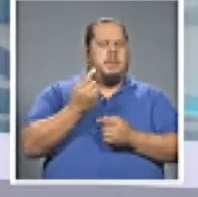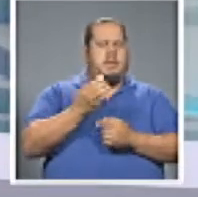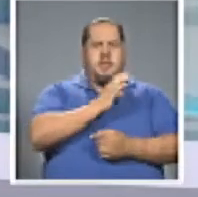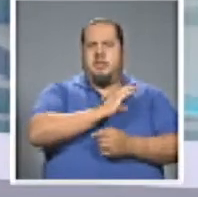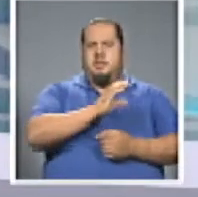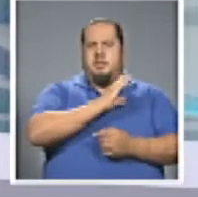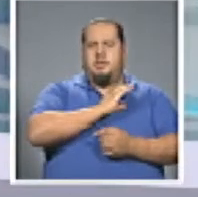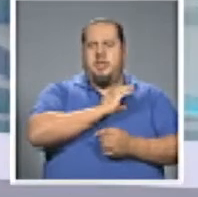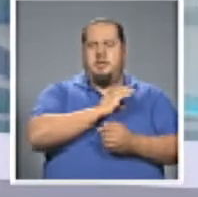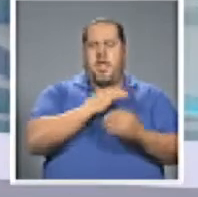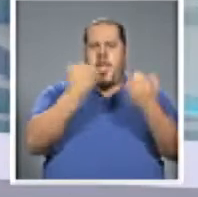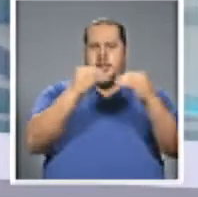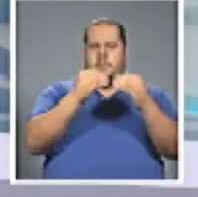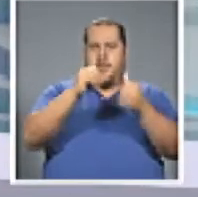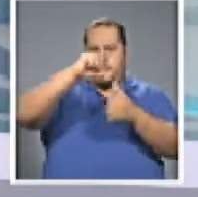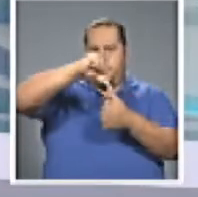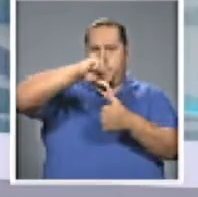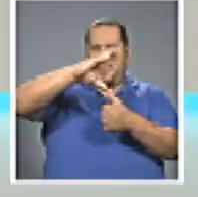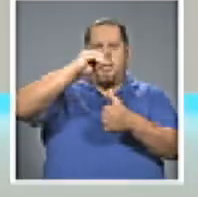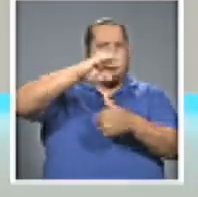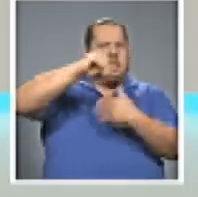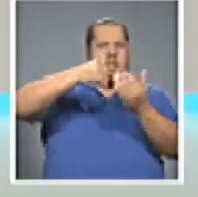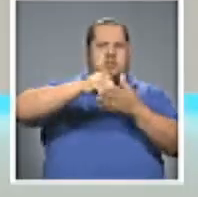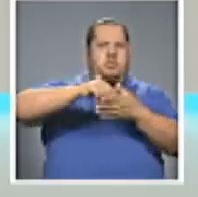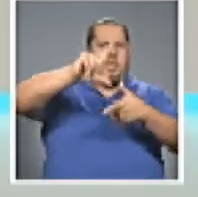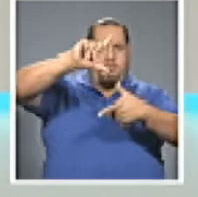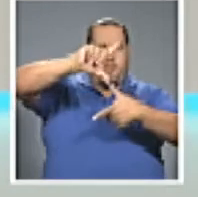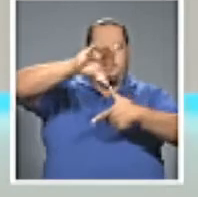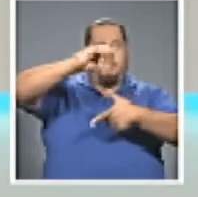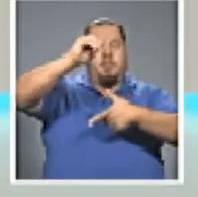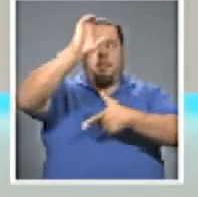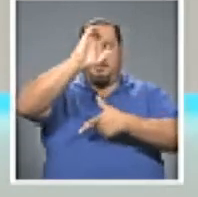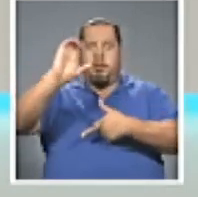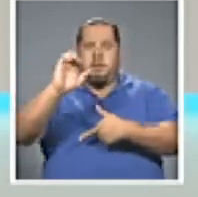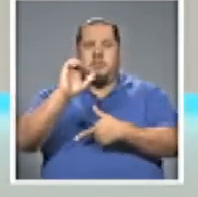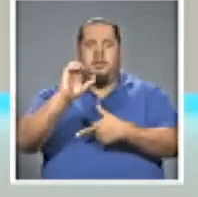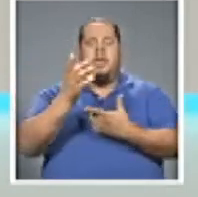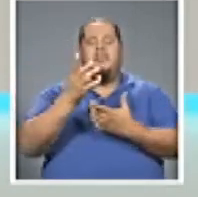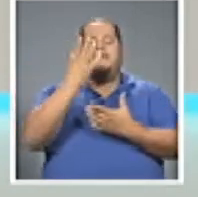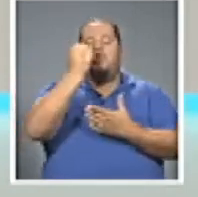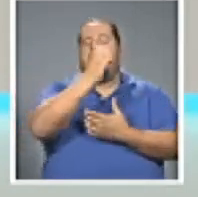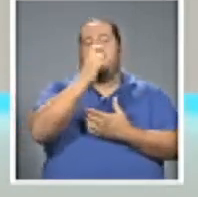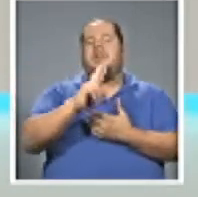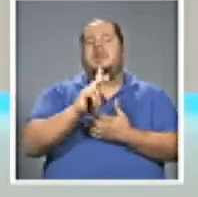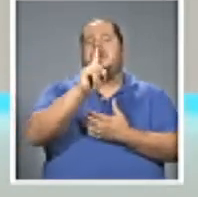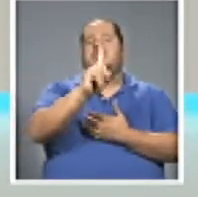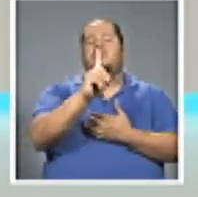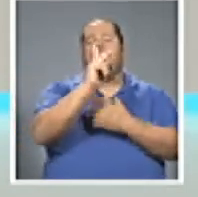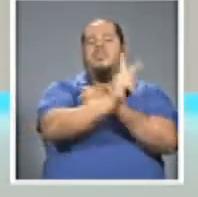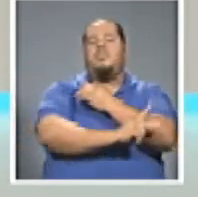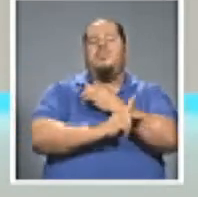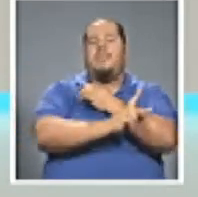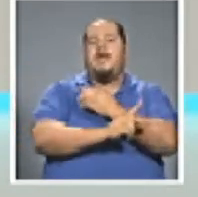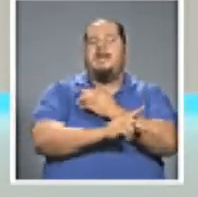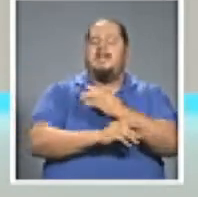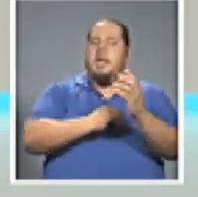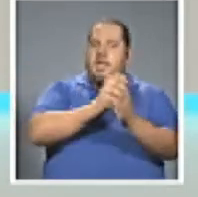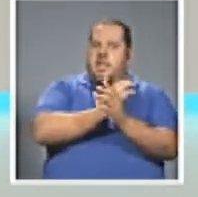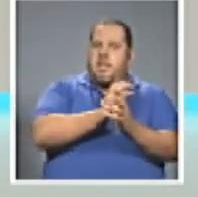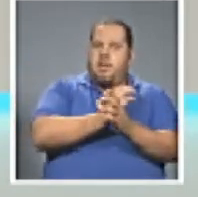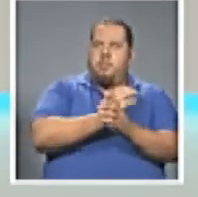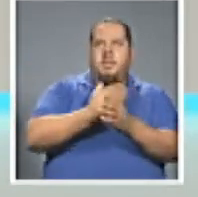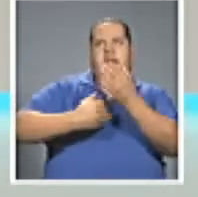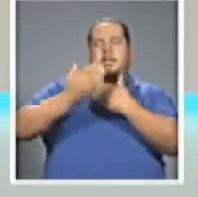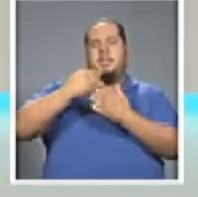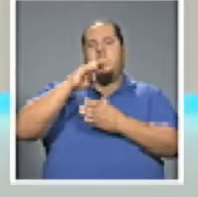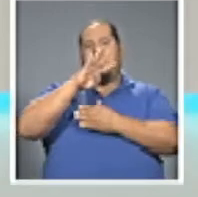istmo centroamericano y, por qué no decirlo, en toda América Latina y el Caribe, por ser un país de vanguardia. Ya desde hace 30, 40, 50